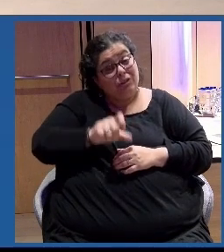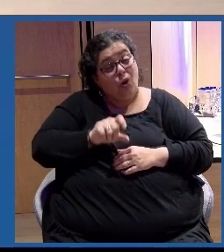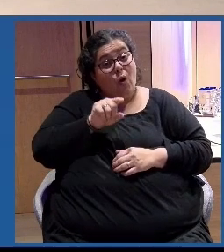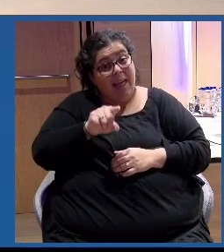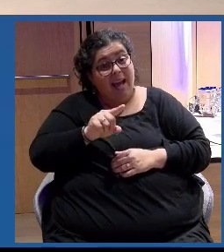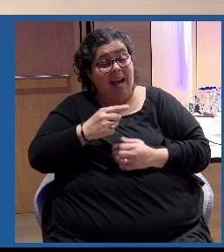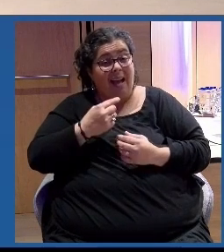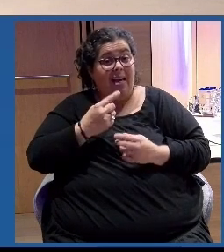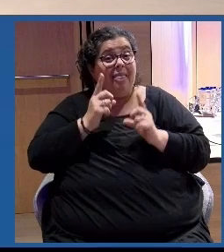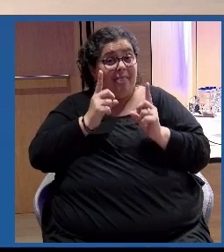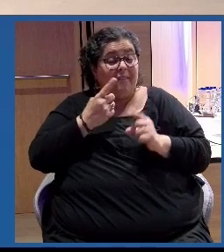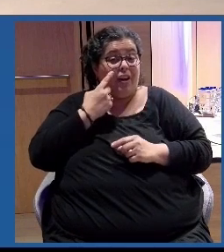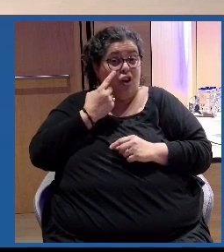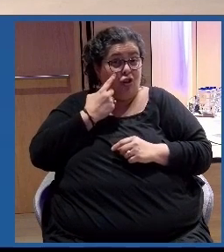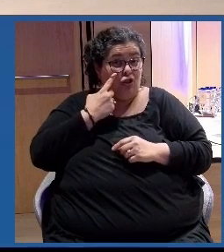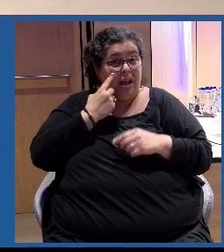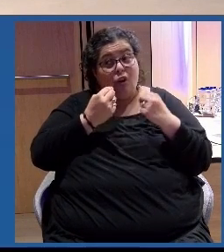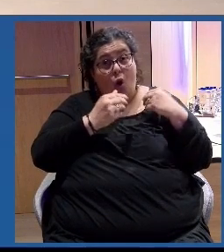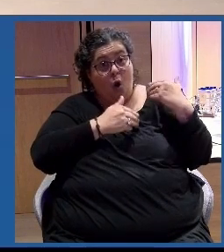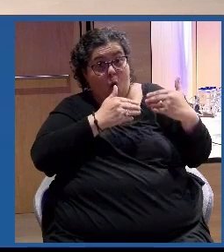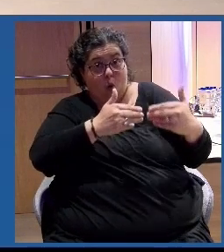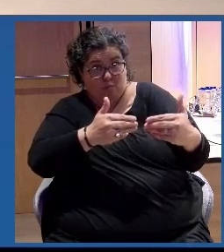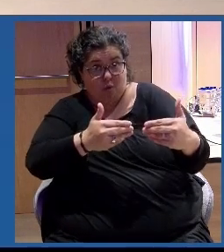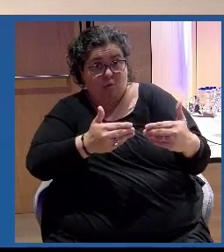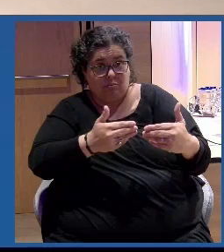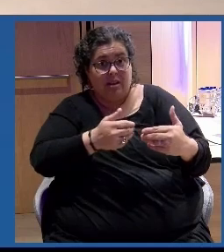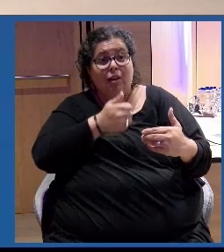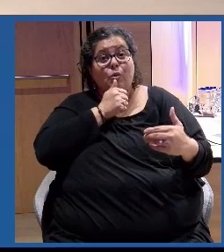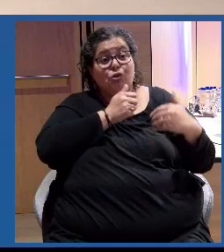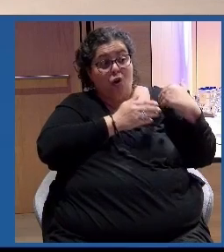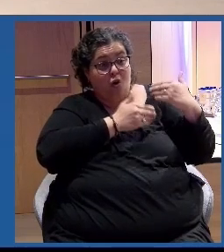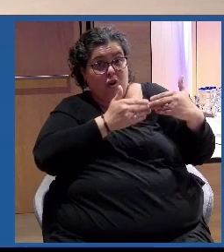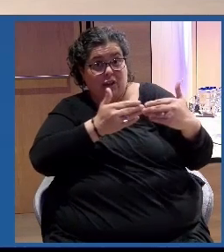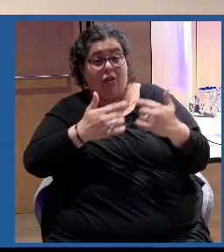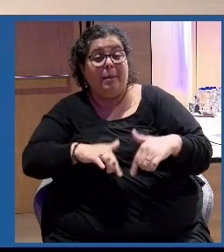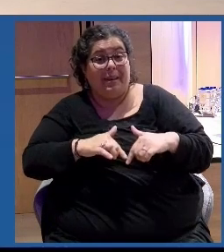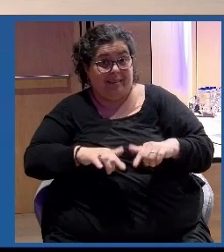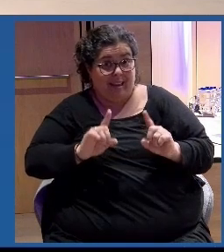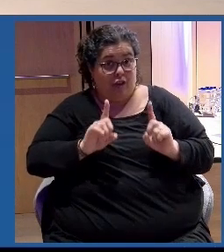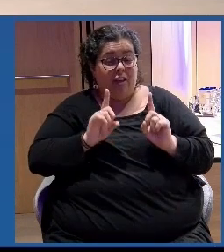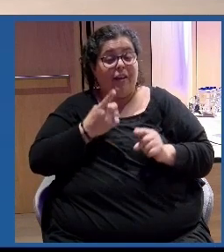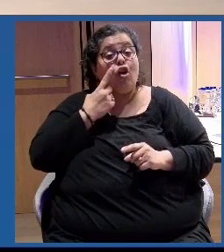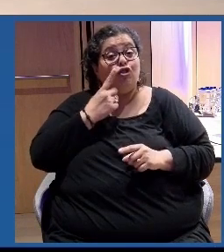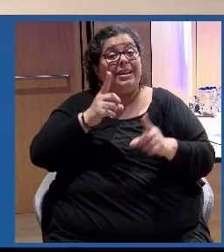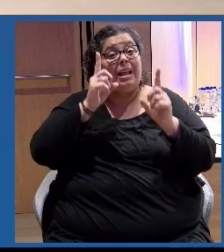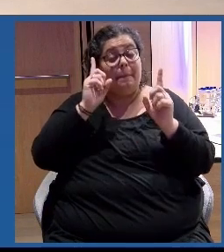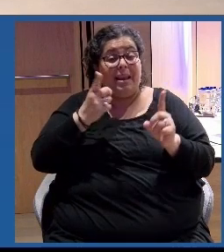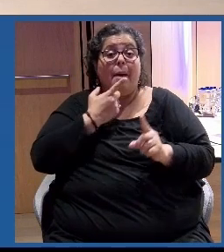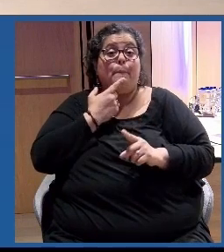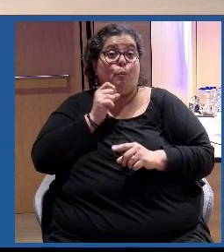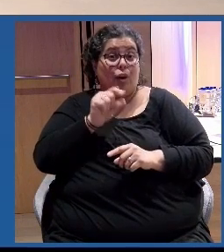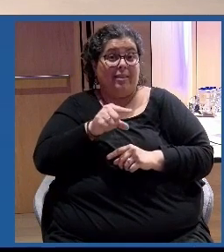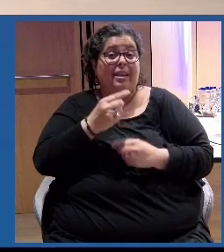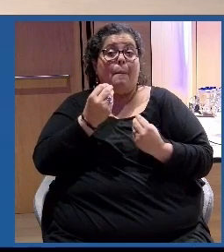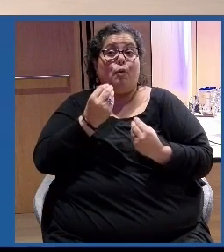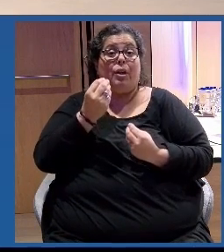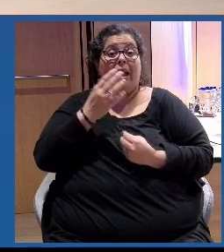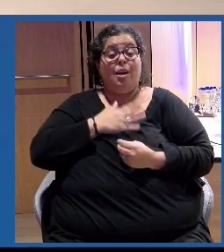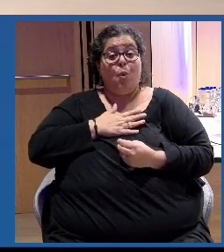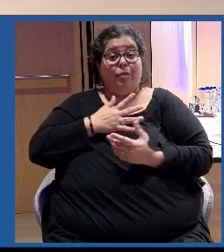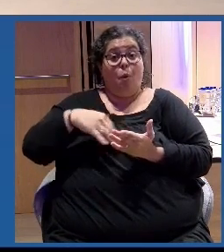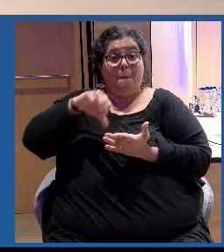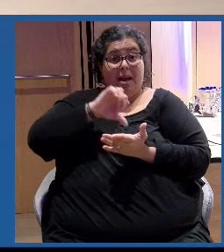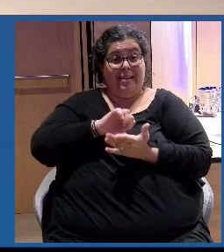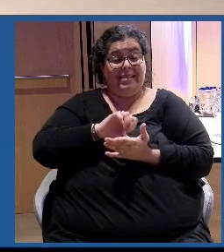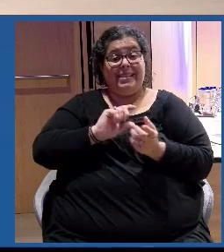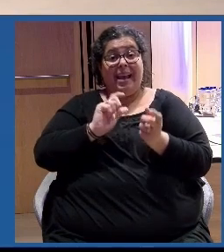el recorrido histórico del ministerio que está analizando, incluso de la política, porque en nuestro país a veces con los cambios de